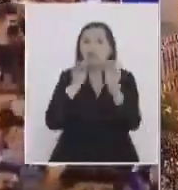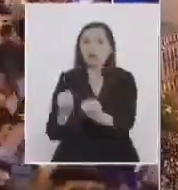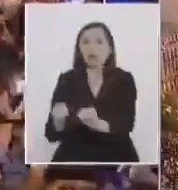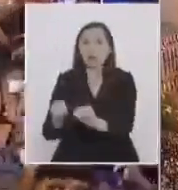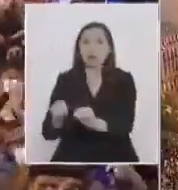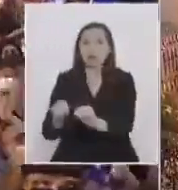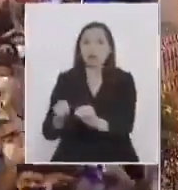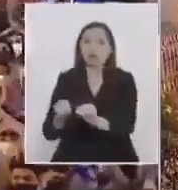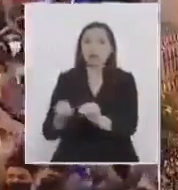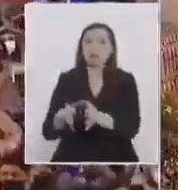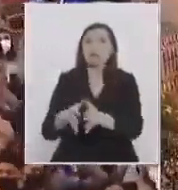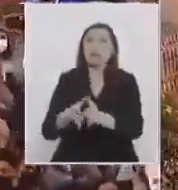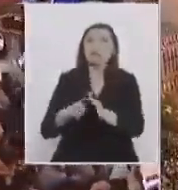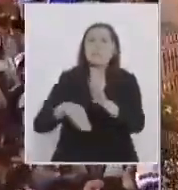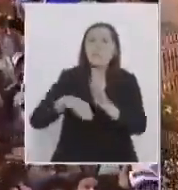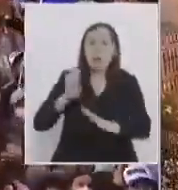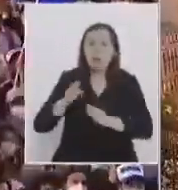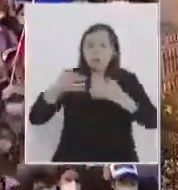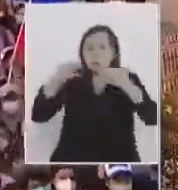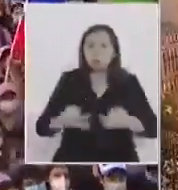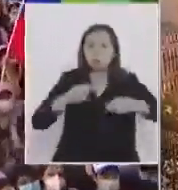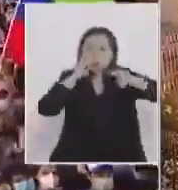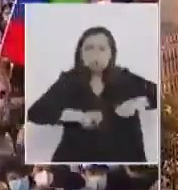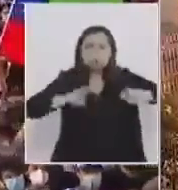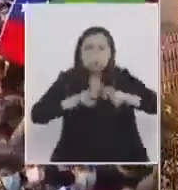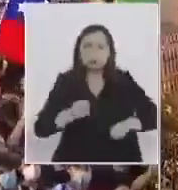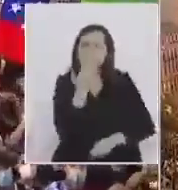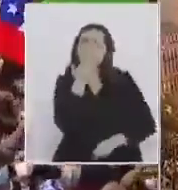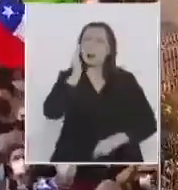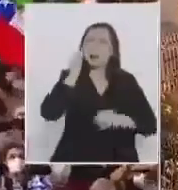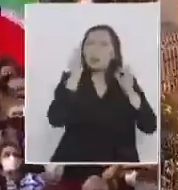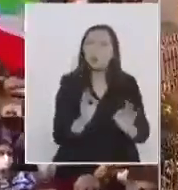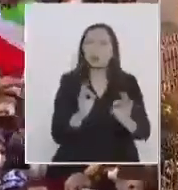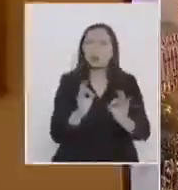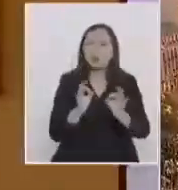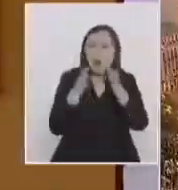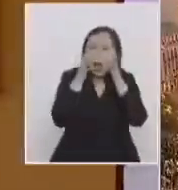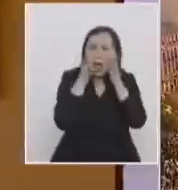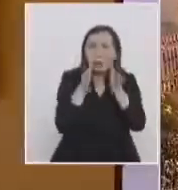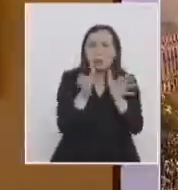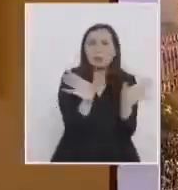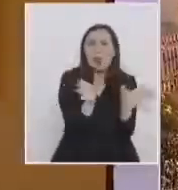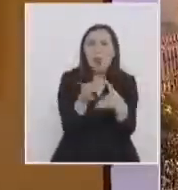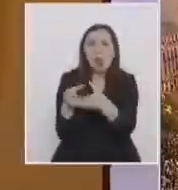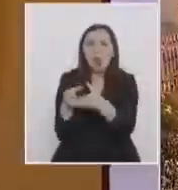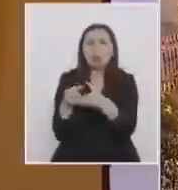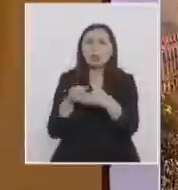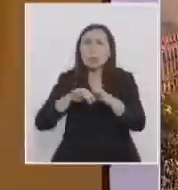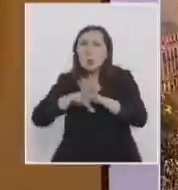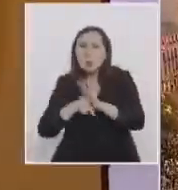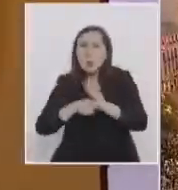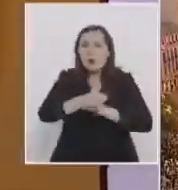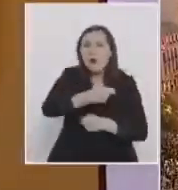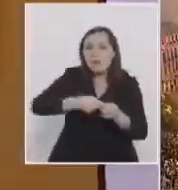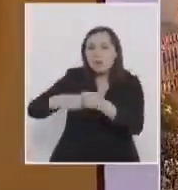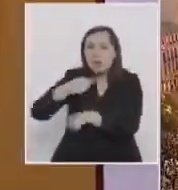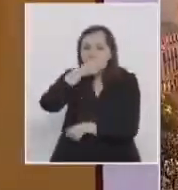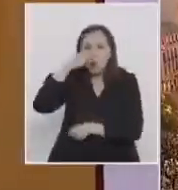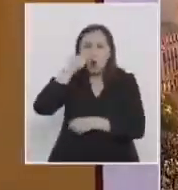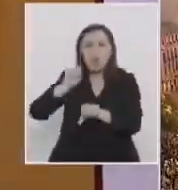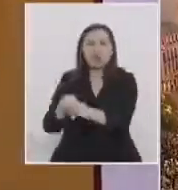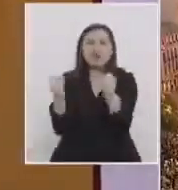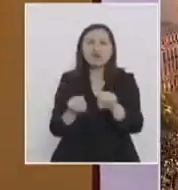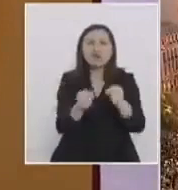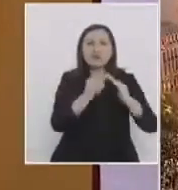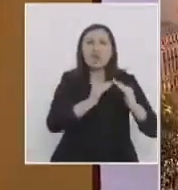que aumente la efectividad de la investigación y que se concentre en las organizaciones criminales y de narcos que destruyen nuestros